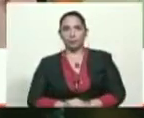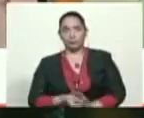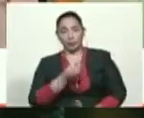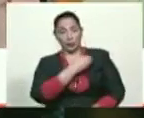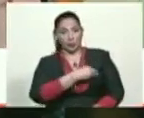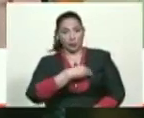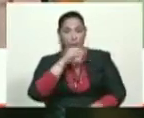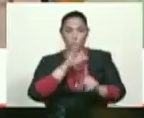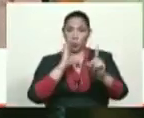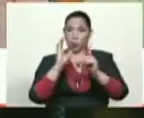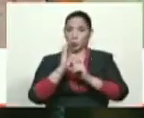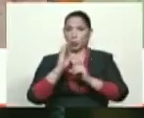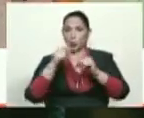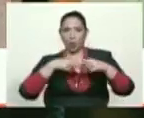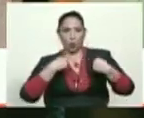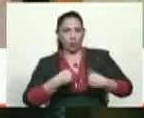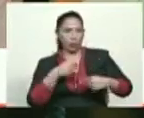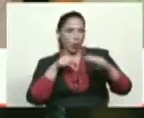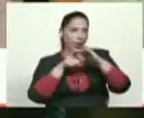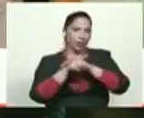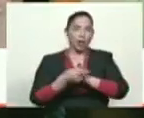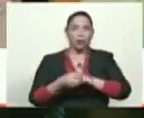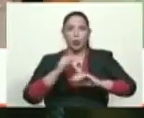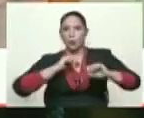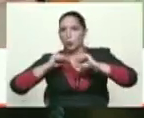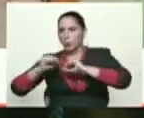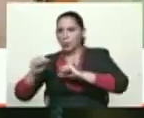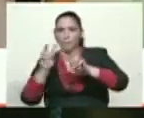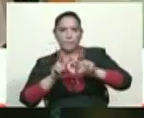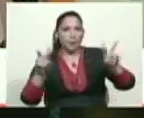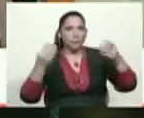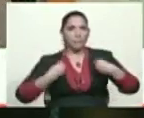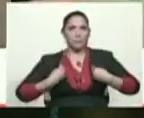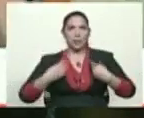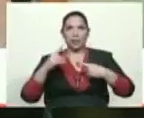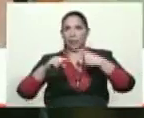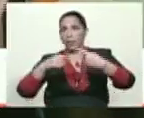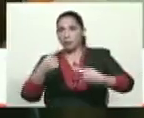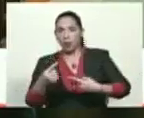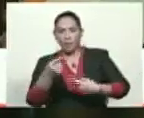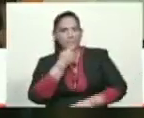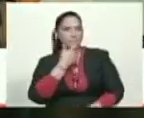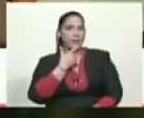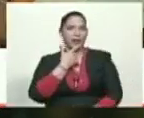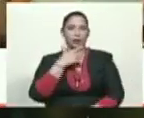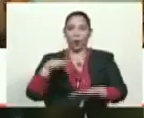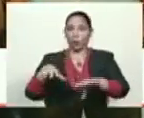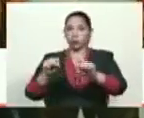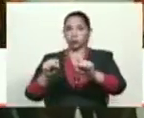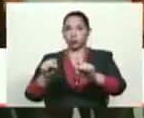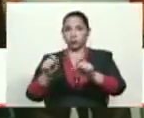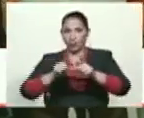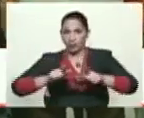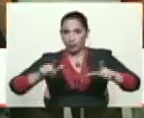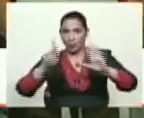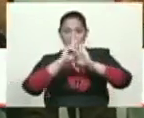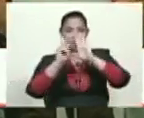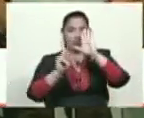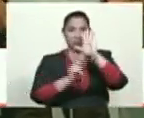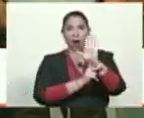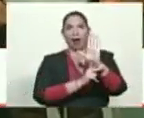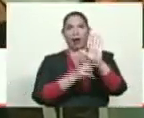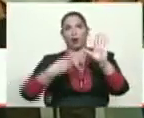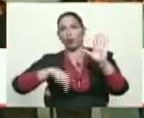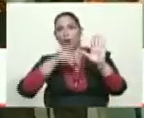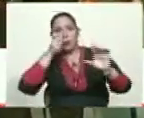cultura corazón adentro el movimiento por la paz y la vida que después que este bello va a tomar este parque para